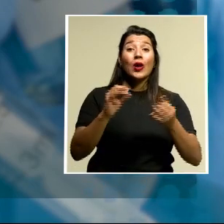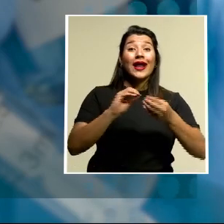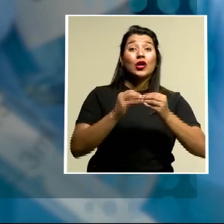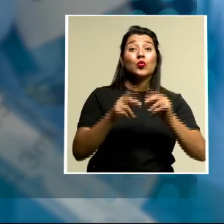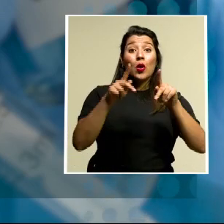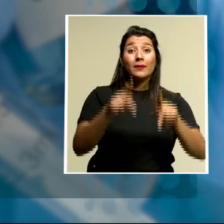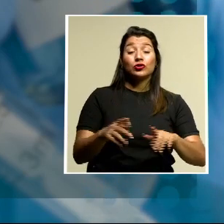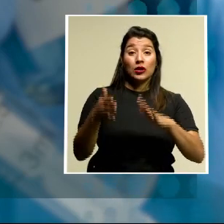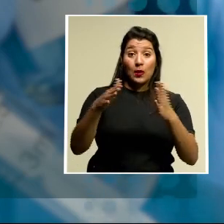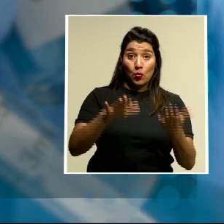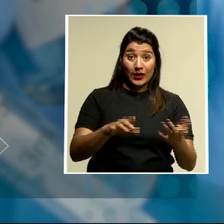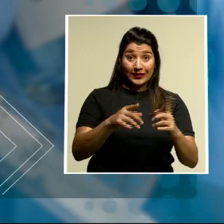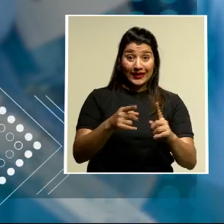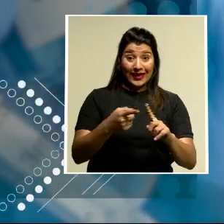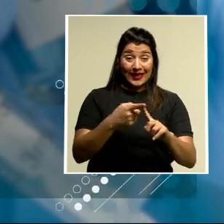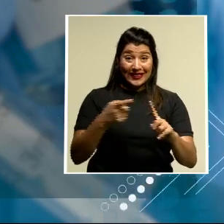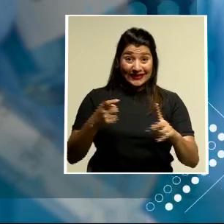al país.